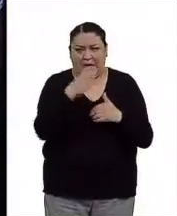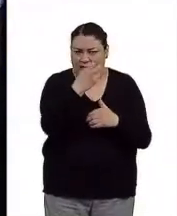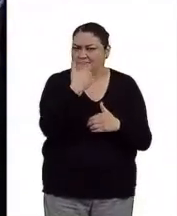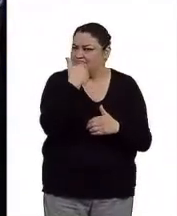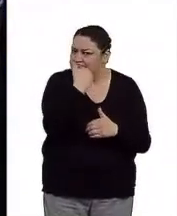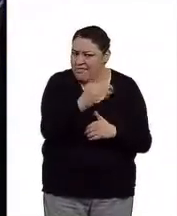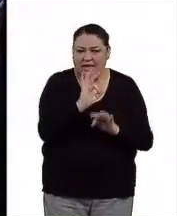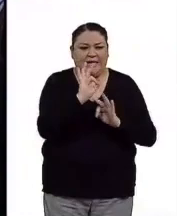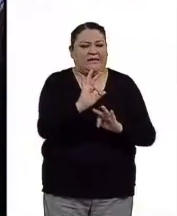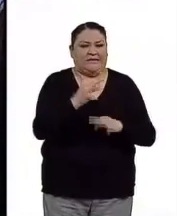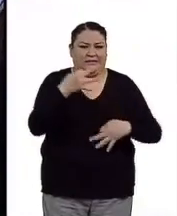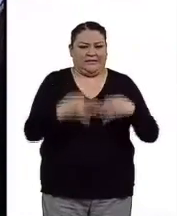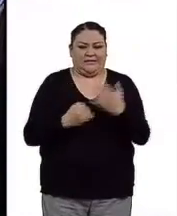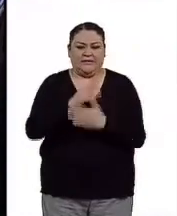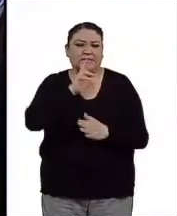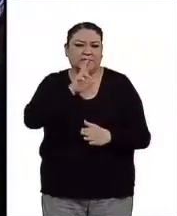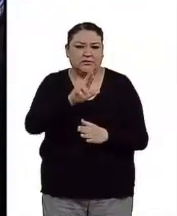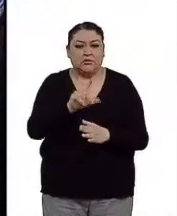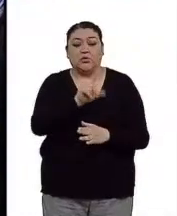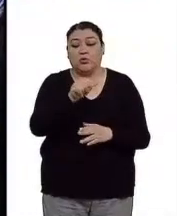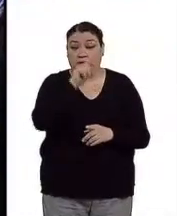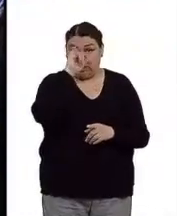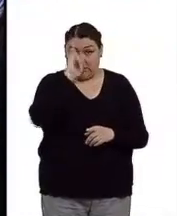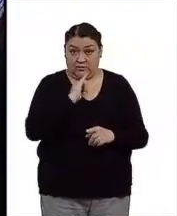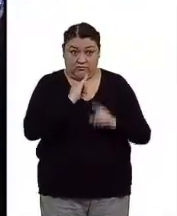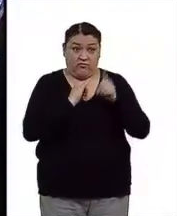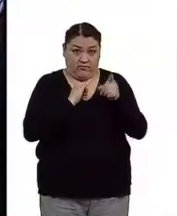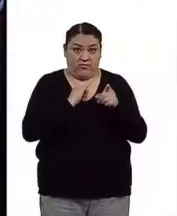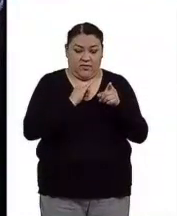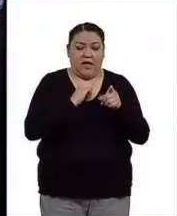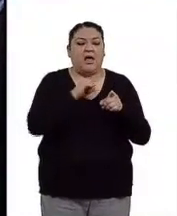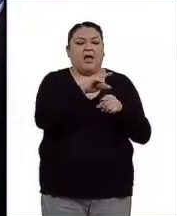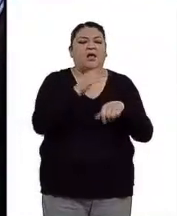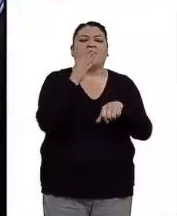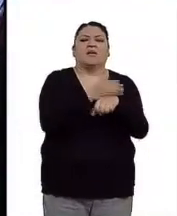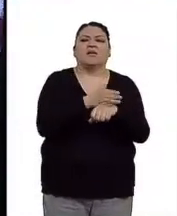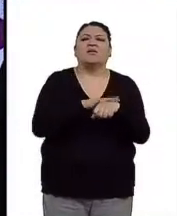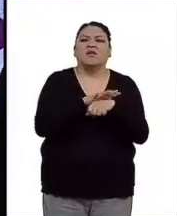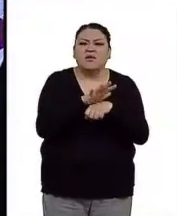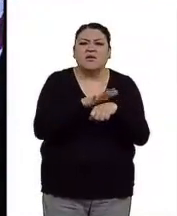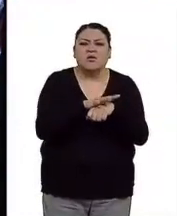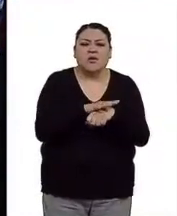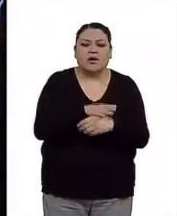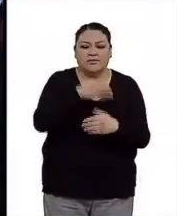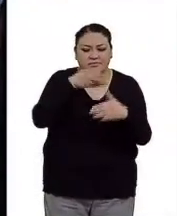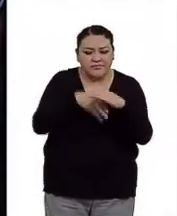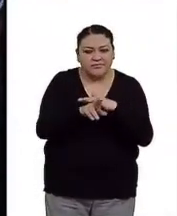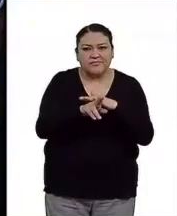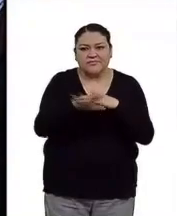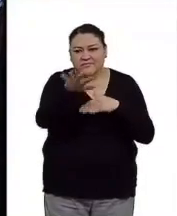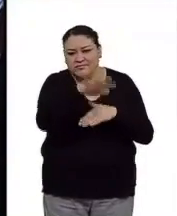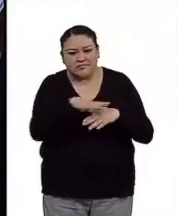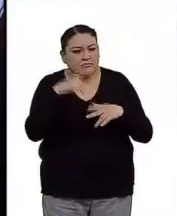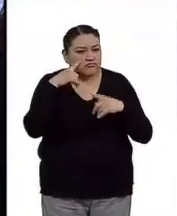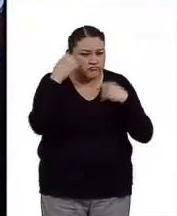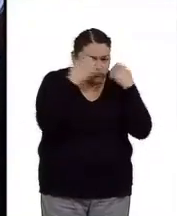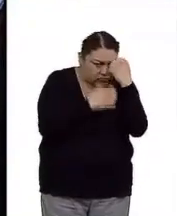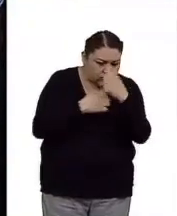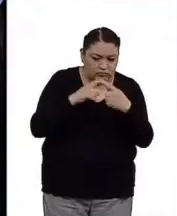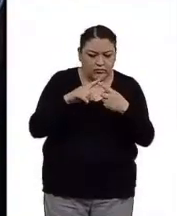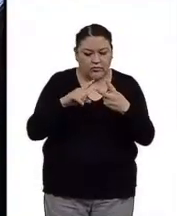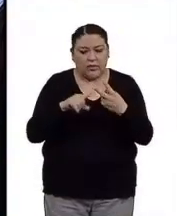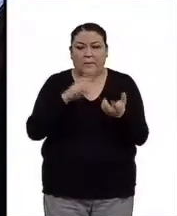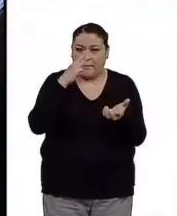laboral. Las consecuencias para el patrón laboralmente serían esas. La inspección del trabajo te establece multas